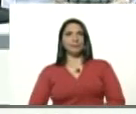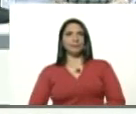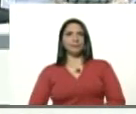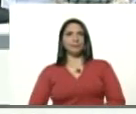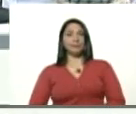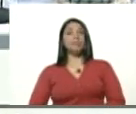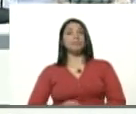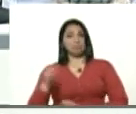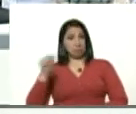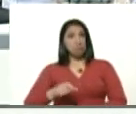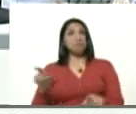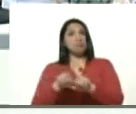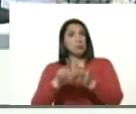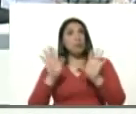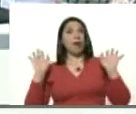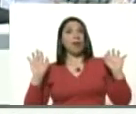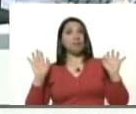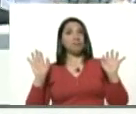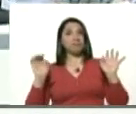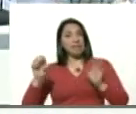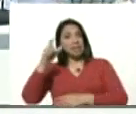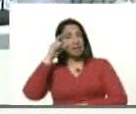Bueno, así mismo es, Ernesto.